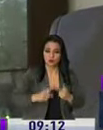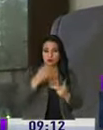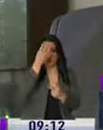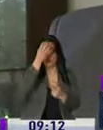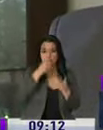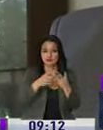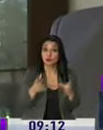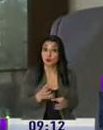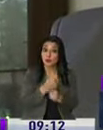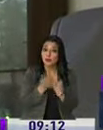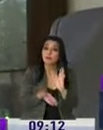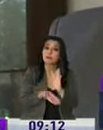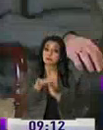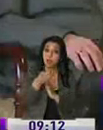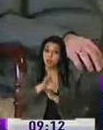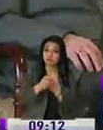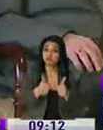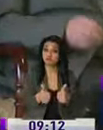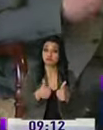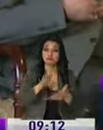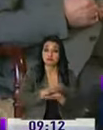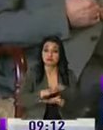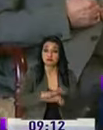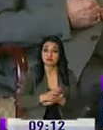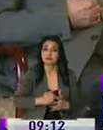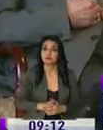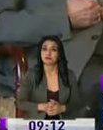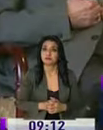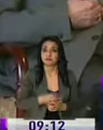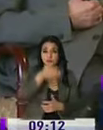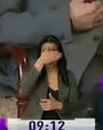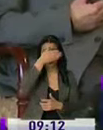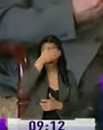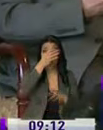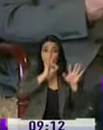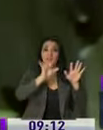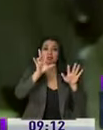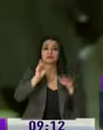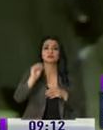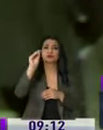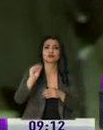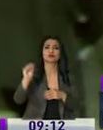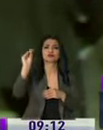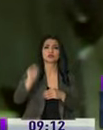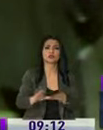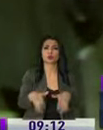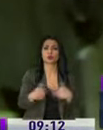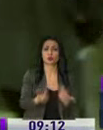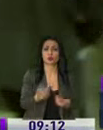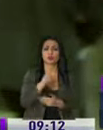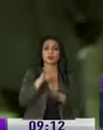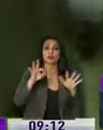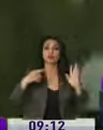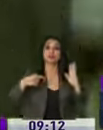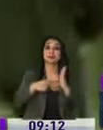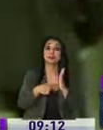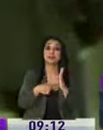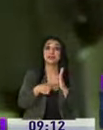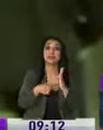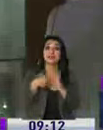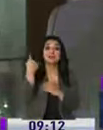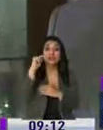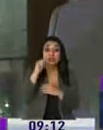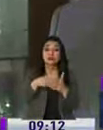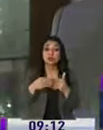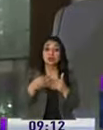seguridad, más bien ha habido un incremento. Para ese concepto se destina el 83%, es decir, 28.967